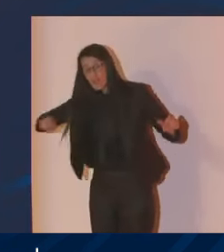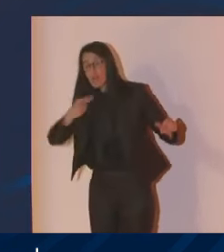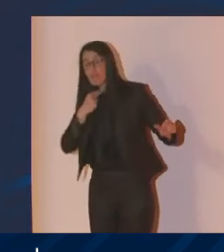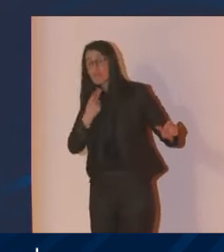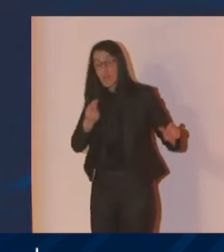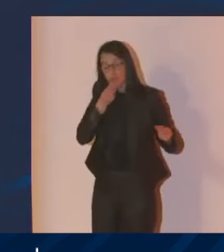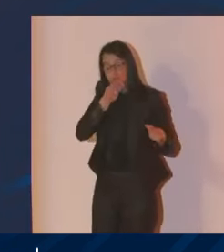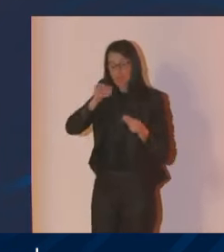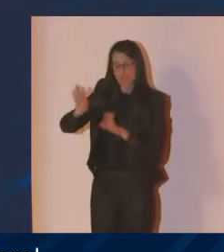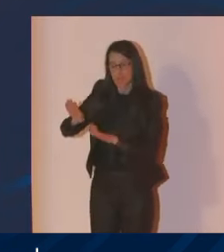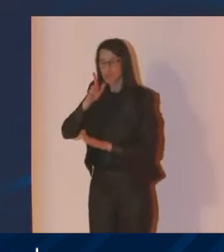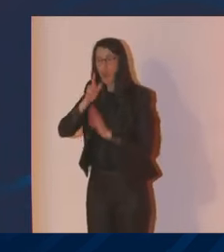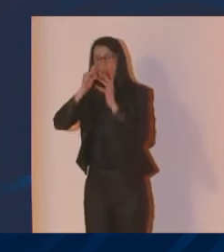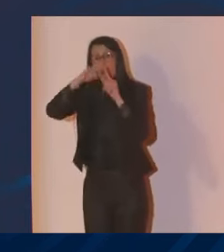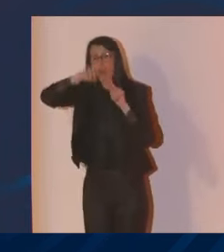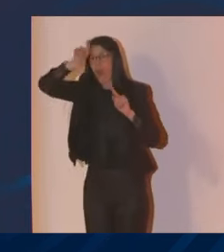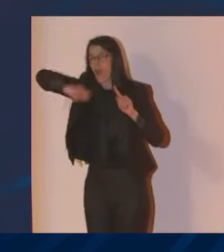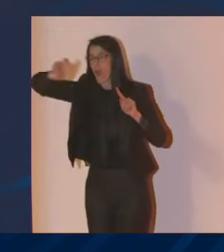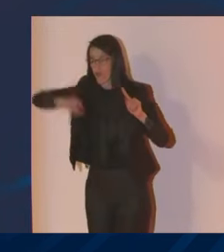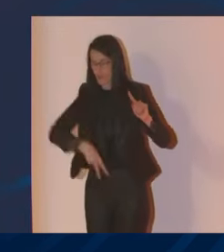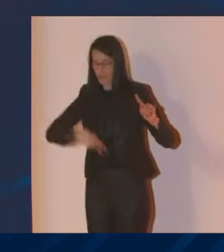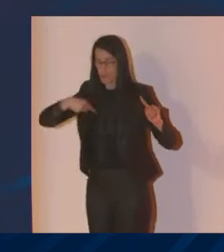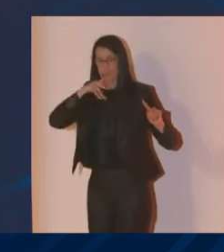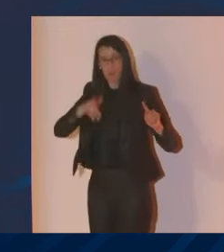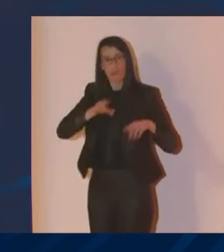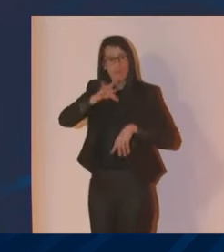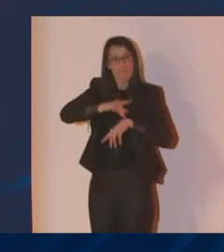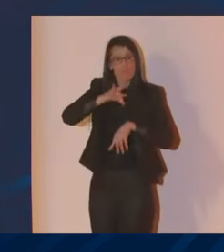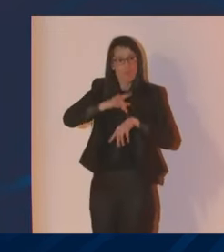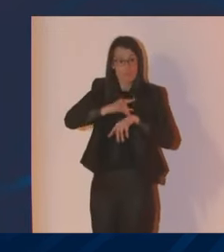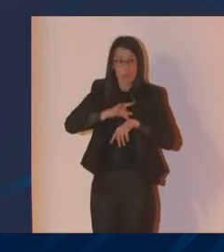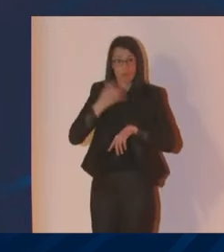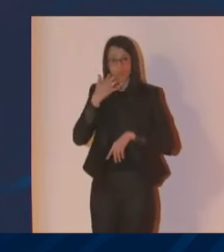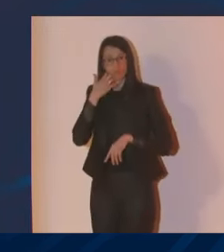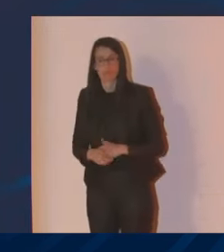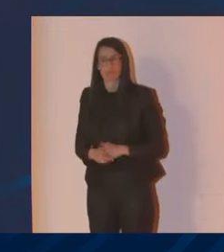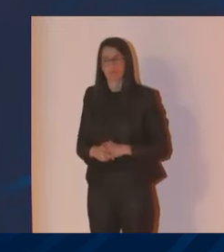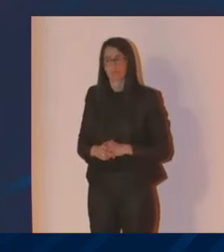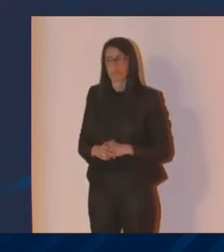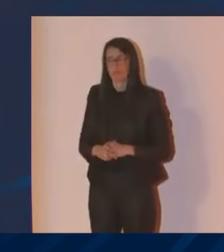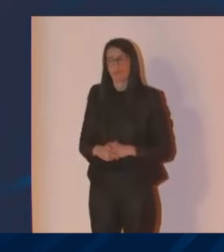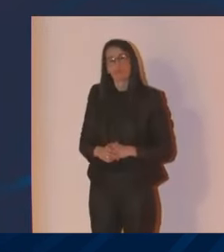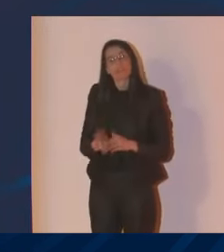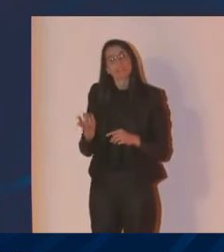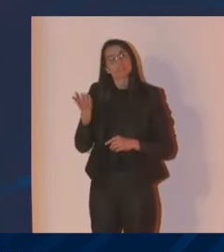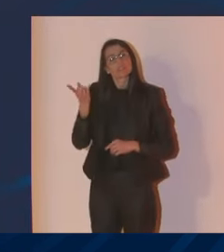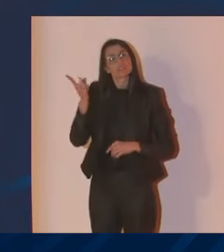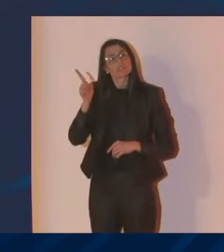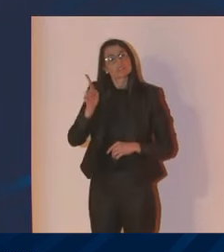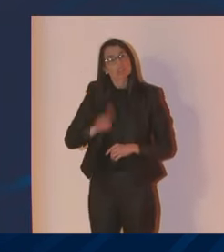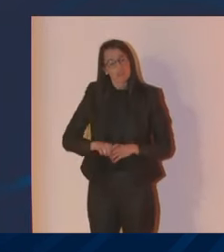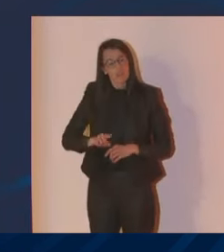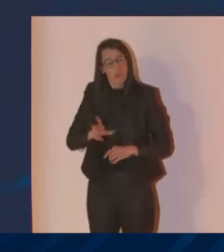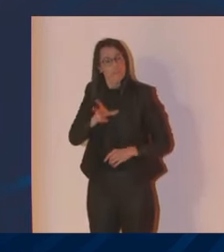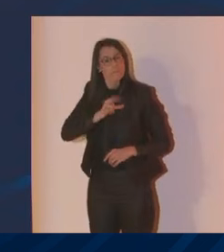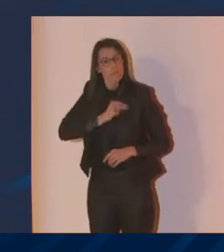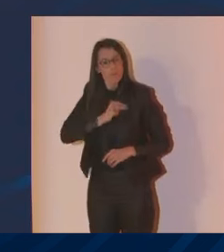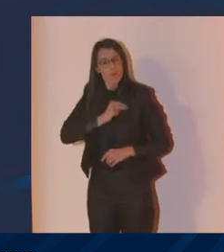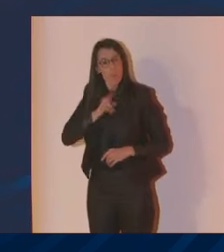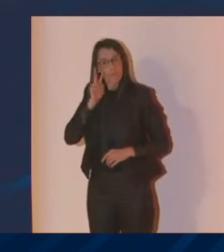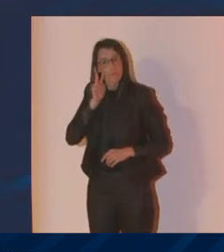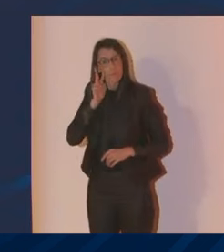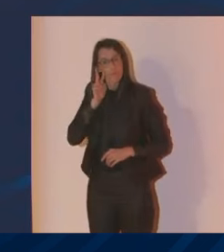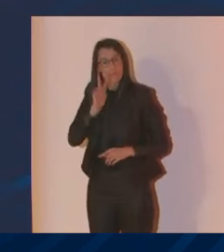de la estadística general, afectados por enfermedades poco frecuentes. Premian también la mirada